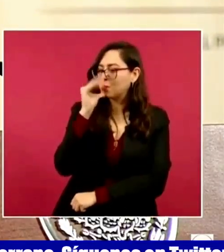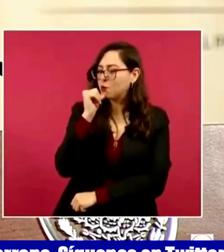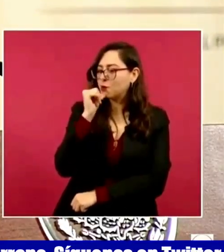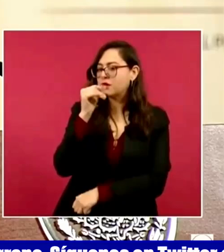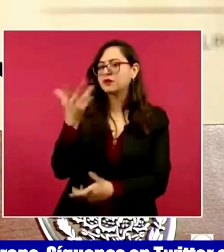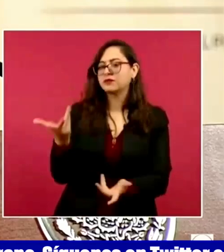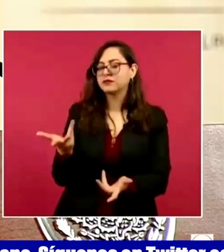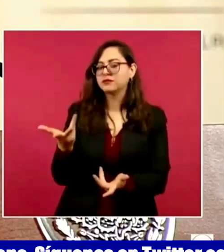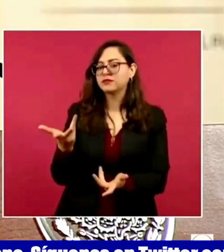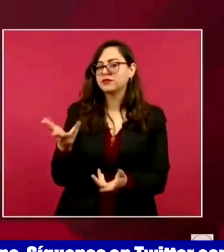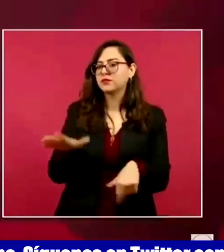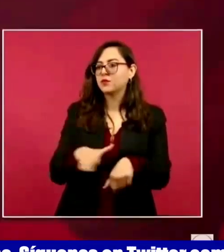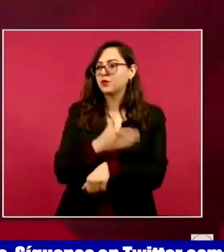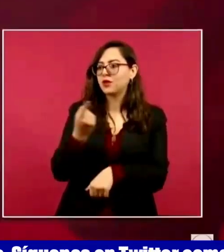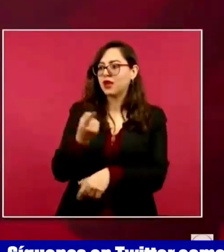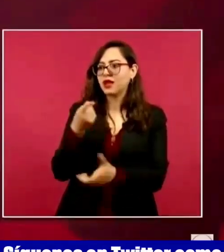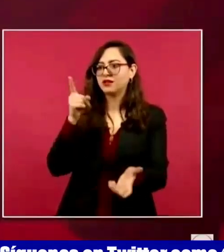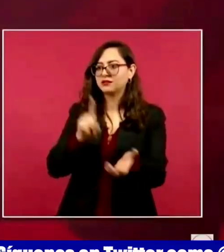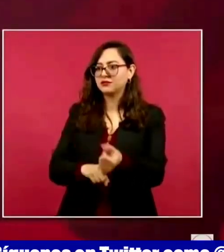no tenemos para cuidarlo